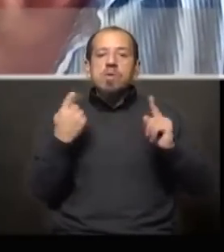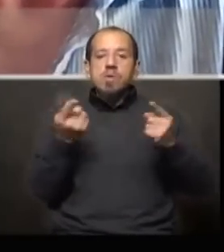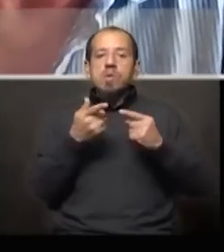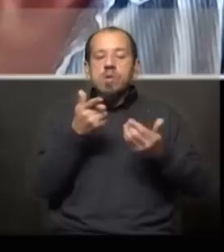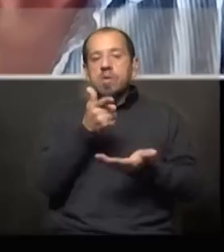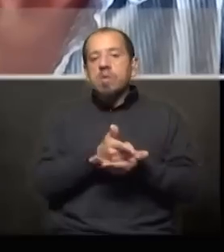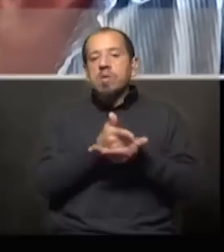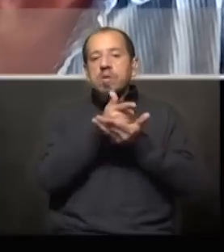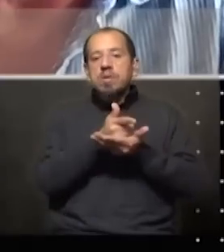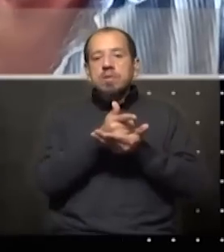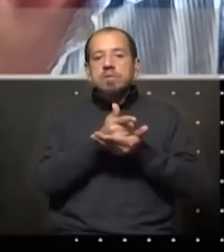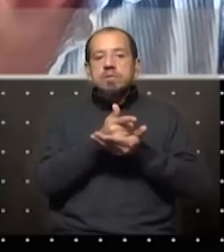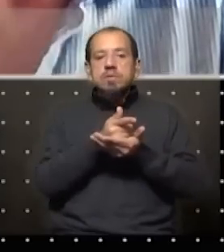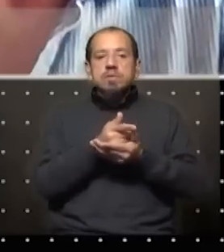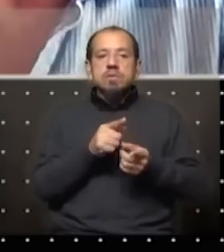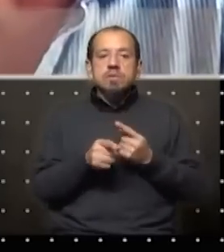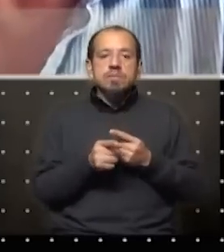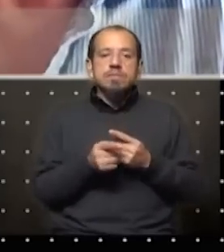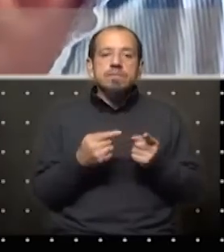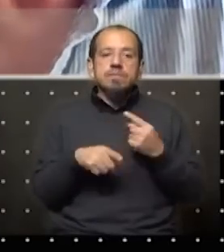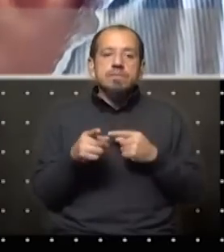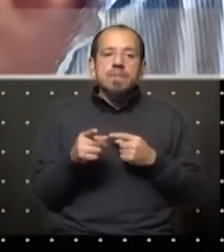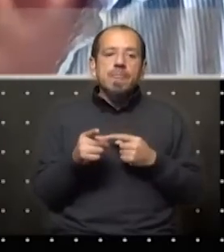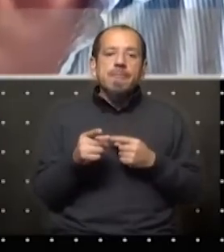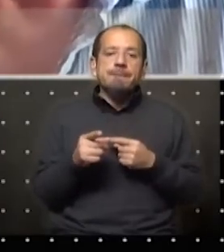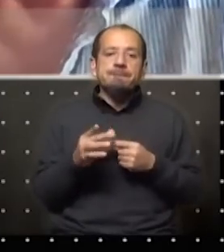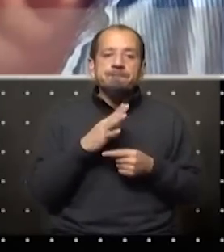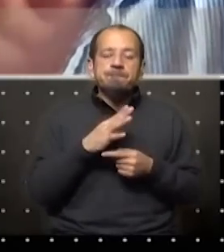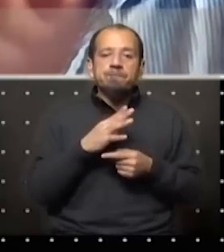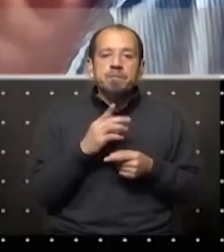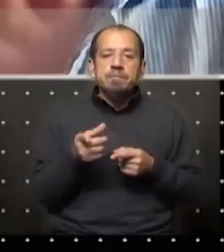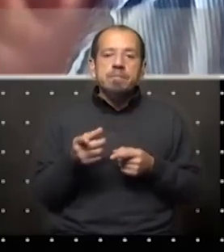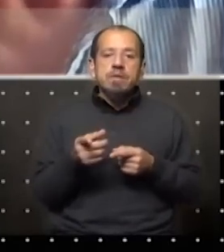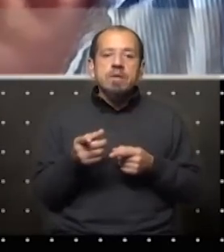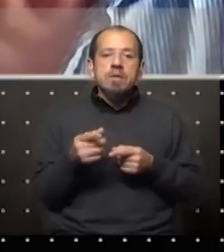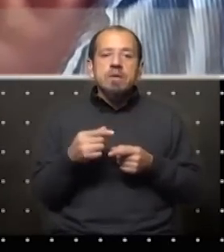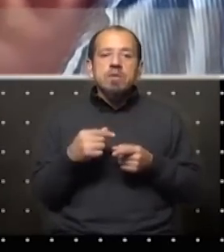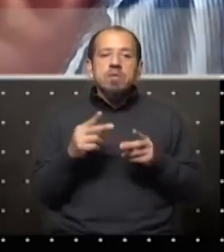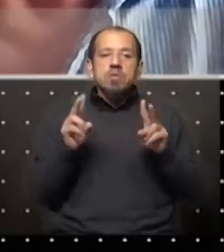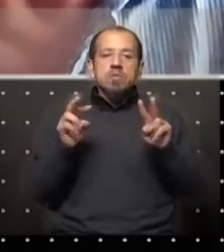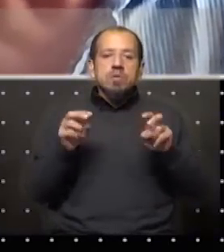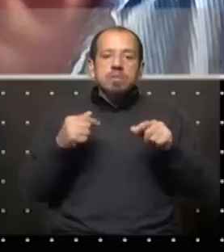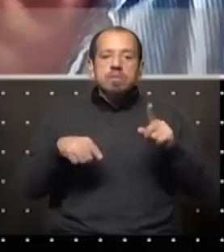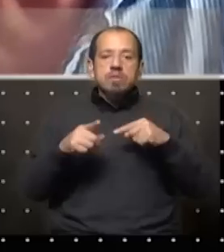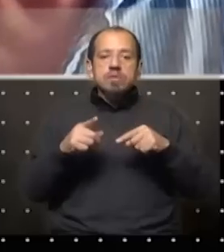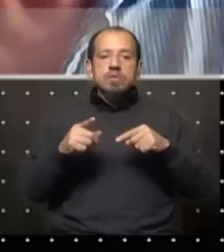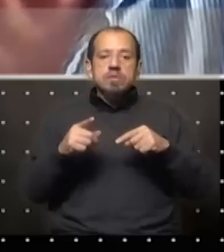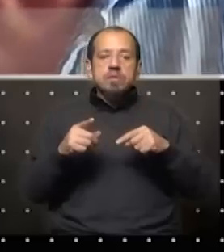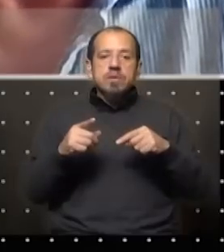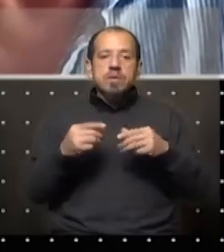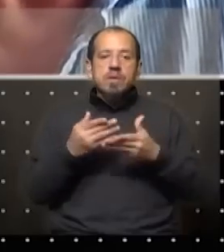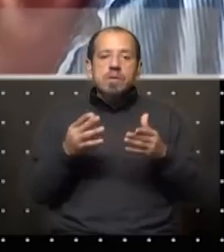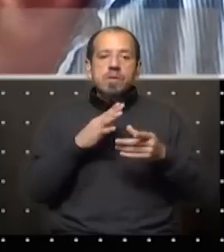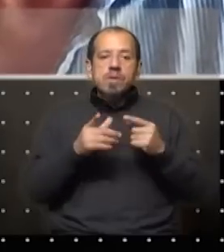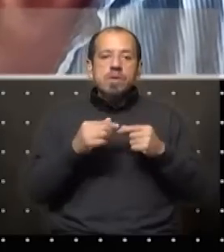a un joven a sangre fría desarmado no entonces hay un un salto cualitativo en el el tipo de